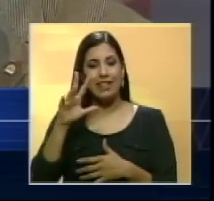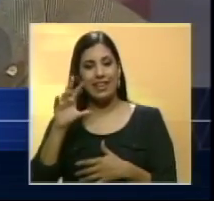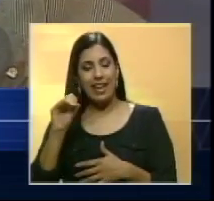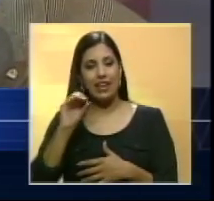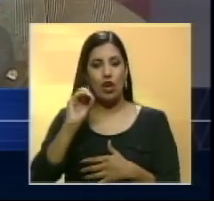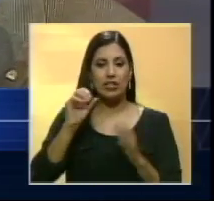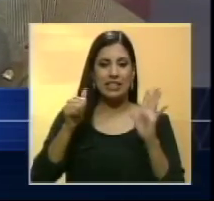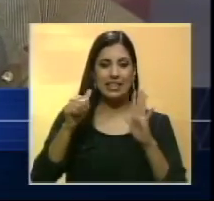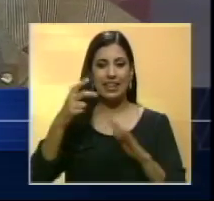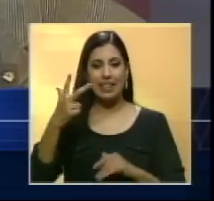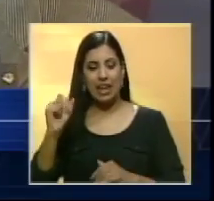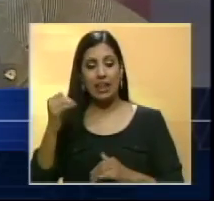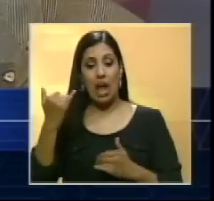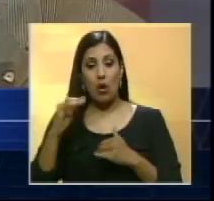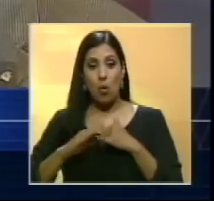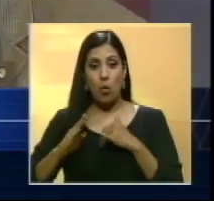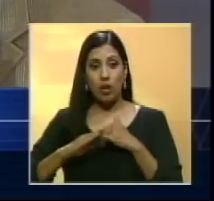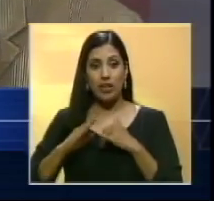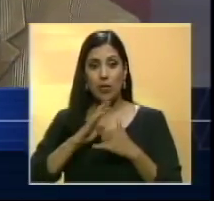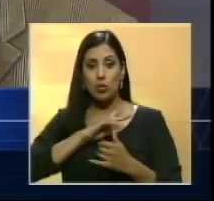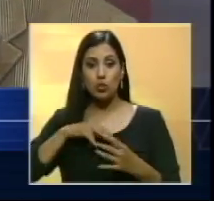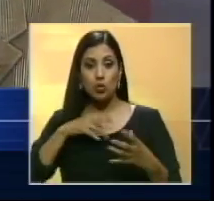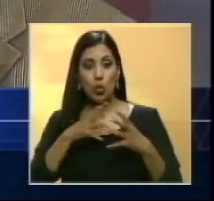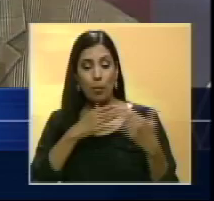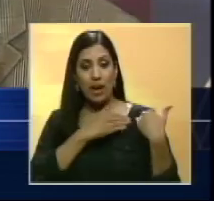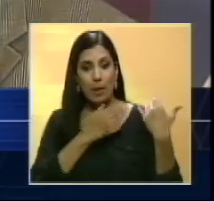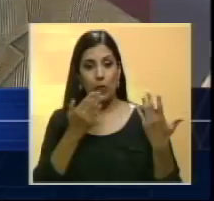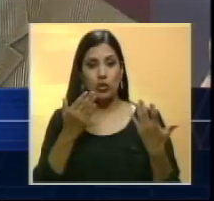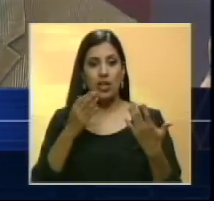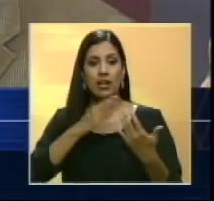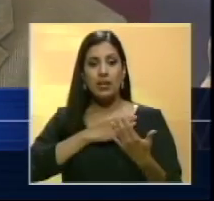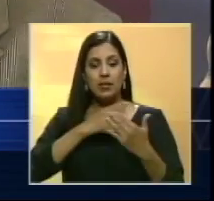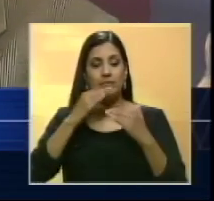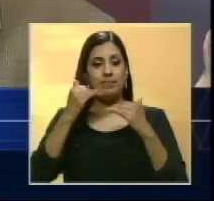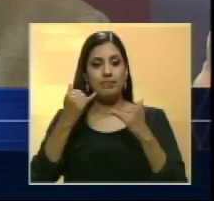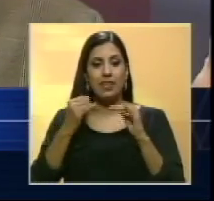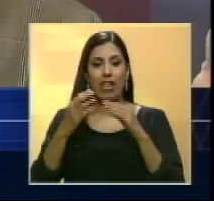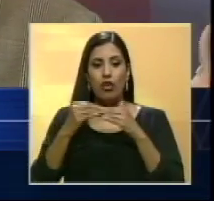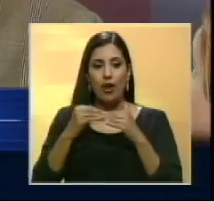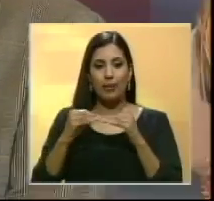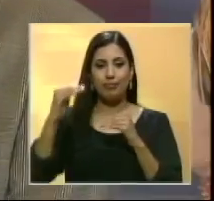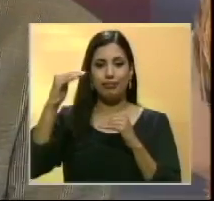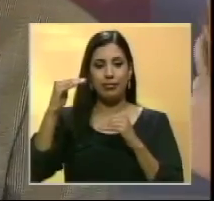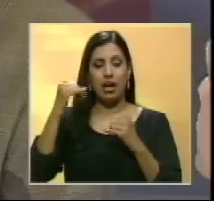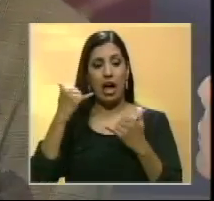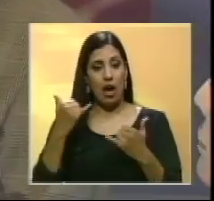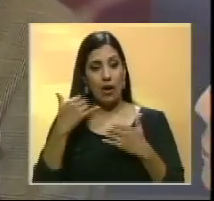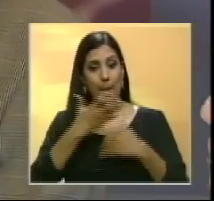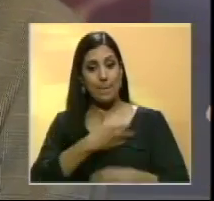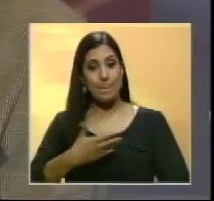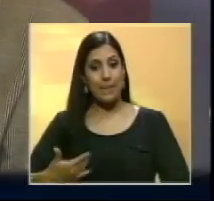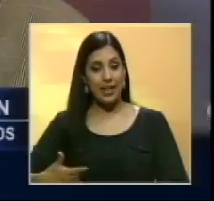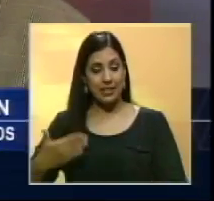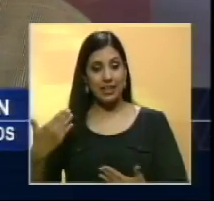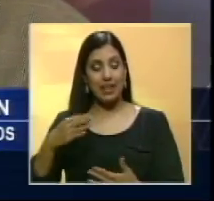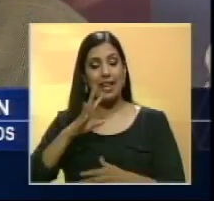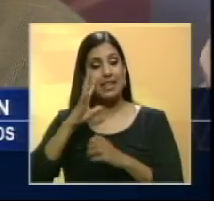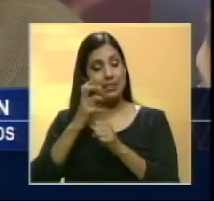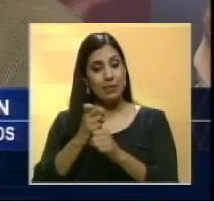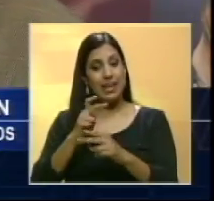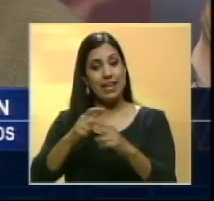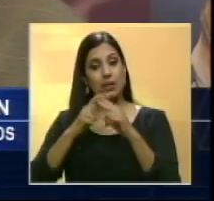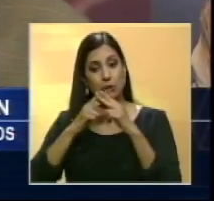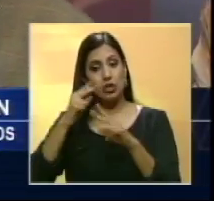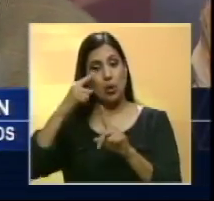6.30 y últimamente que nuestro sector fue colocado en la tasa CIMADI. El presidente de Canidra espera